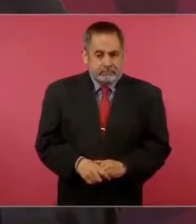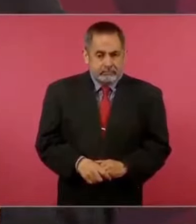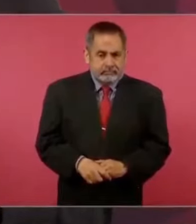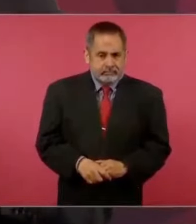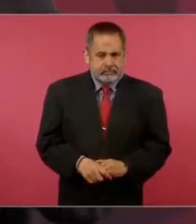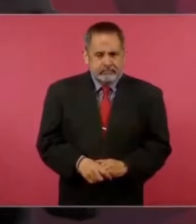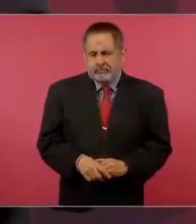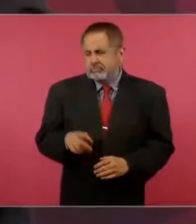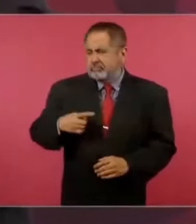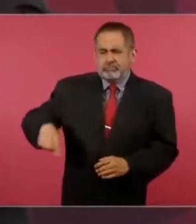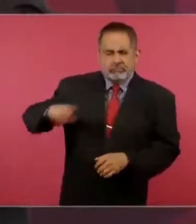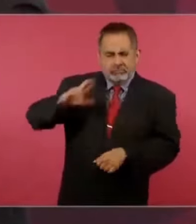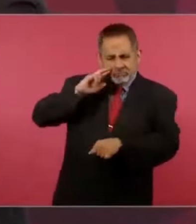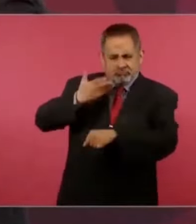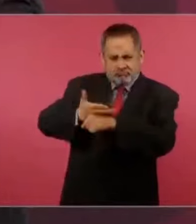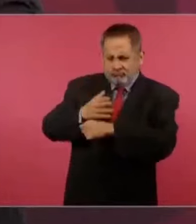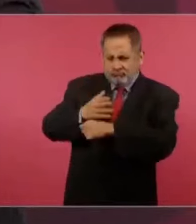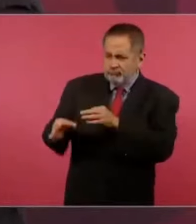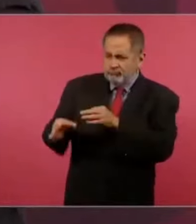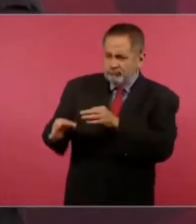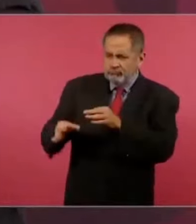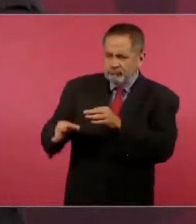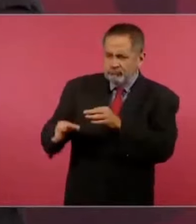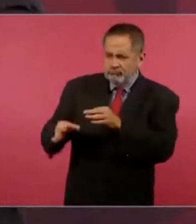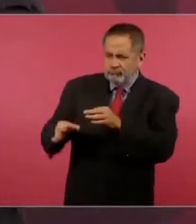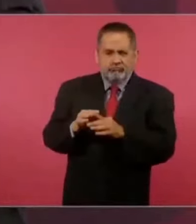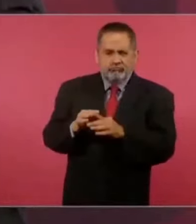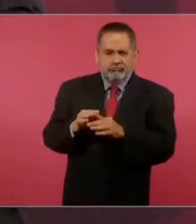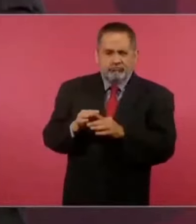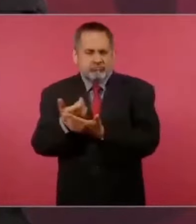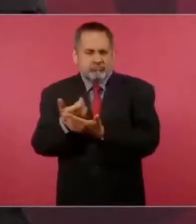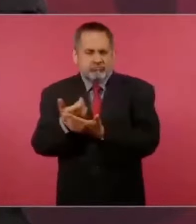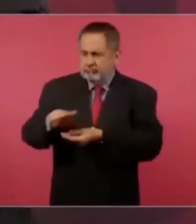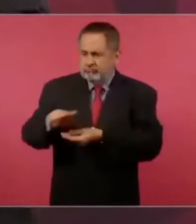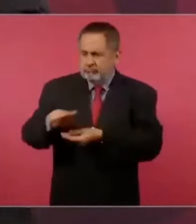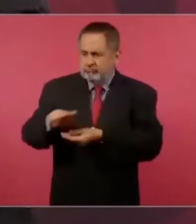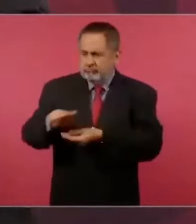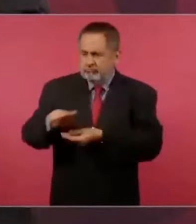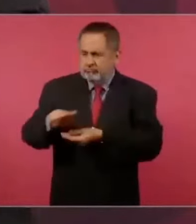mucha responsabilidad en el manejo de las finanzas públicas, ellos lo saben,